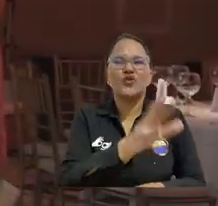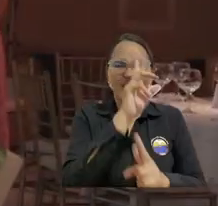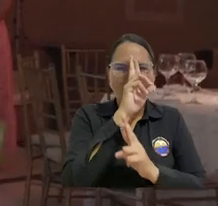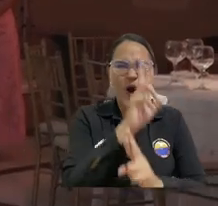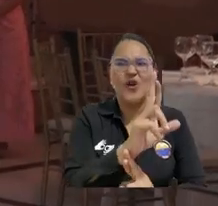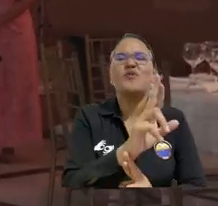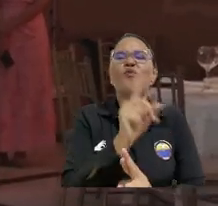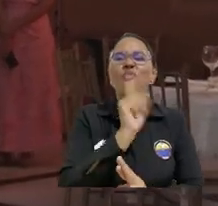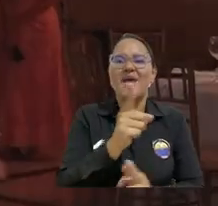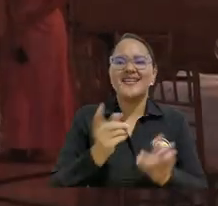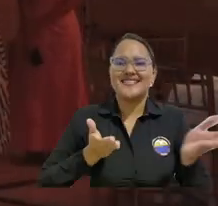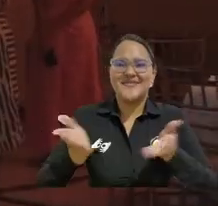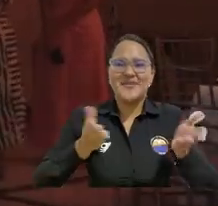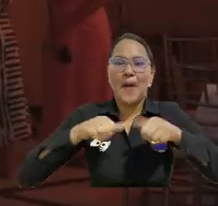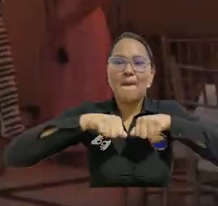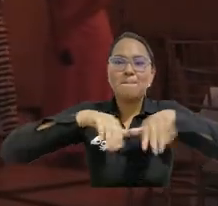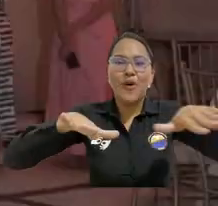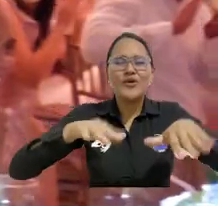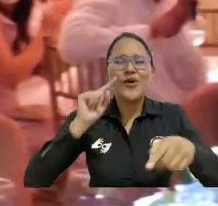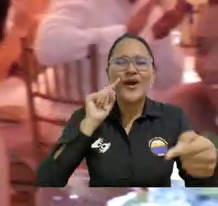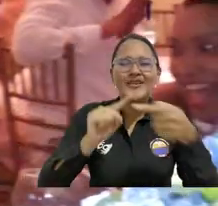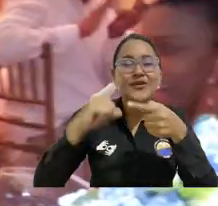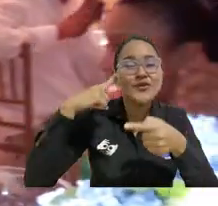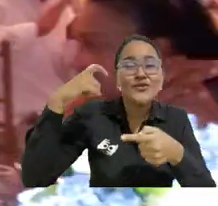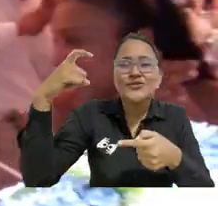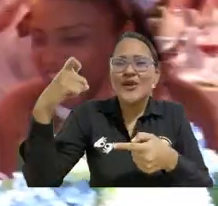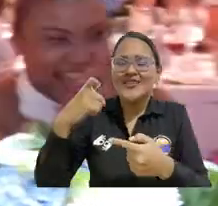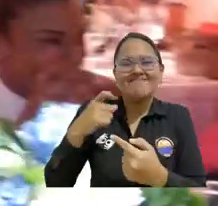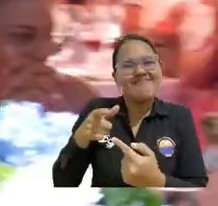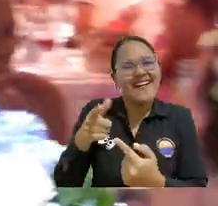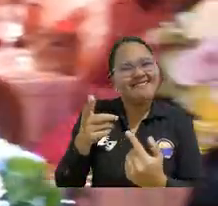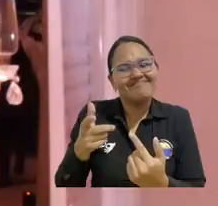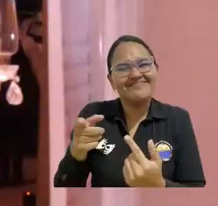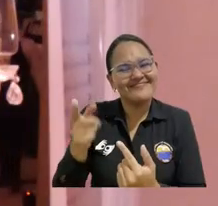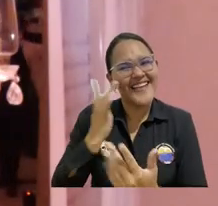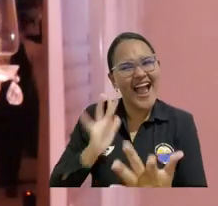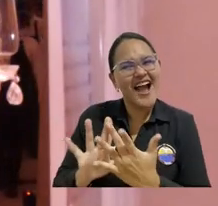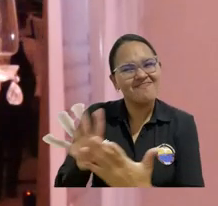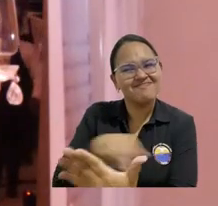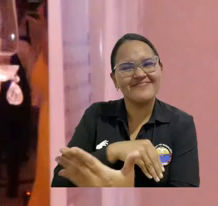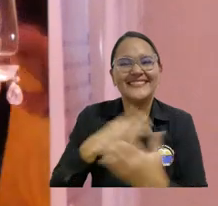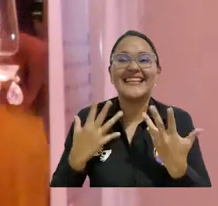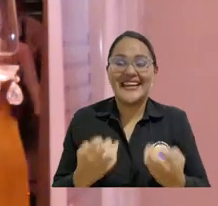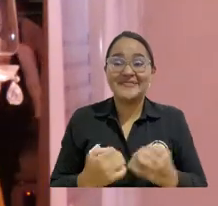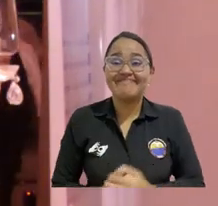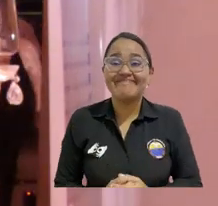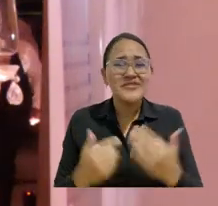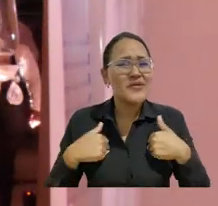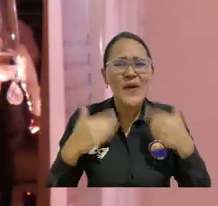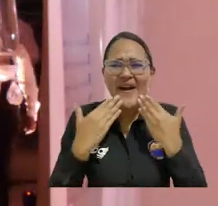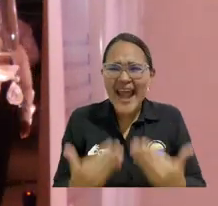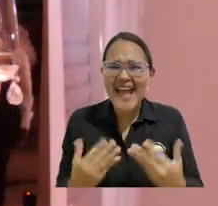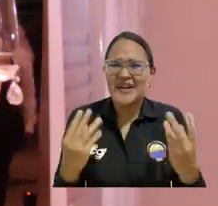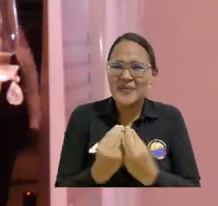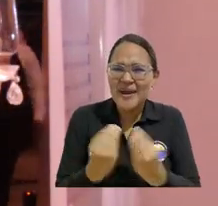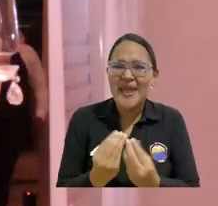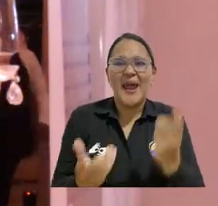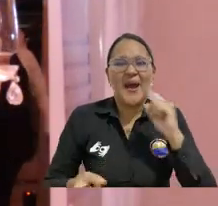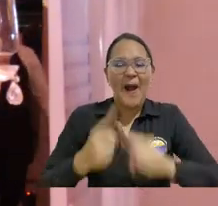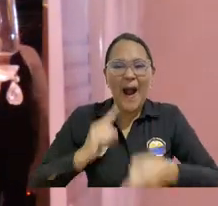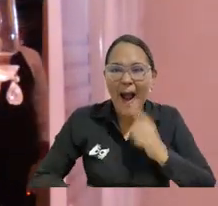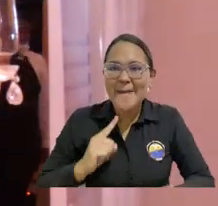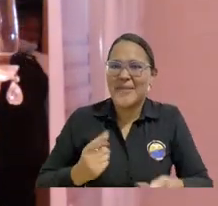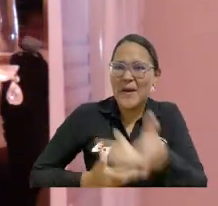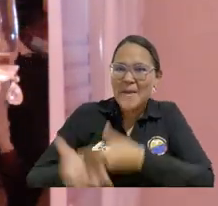servidor público inspirador de sueños. Me llena de compromiso también, pero también me hace sentir muy agradecido con esta comunidad de trabajadores,